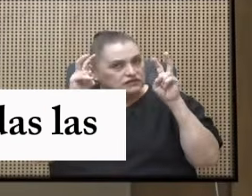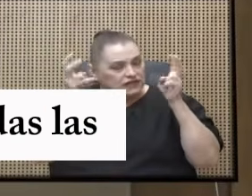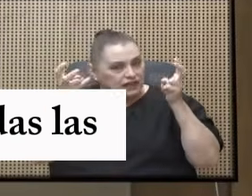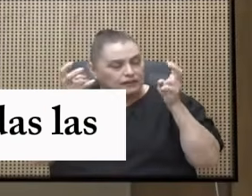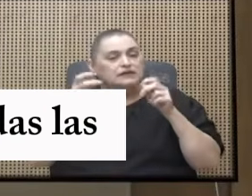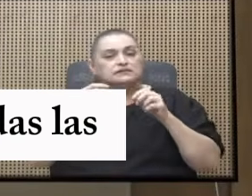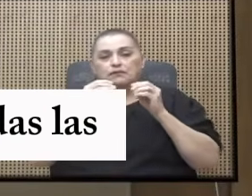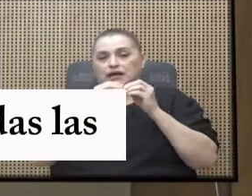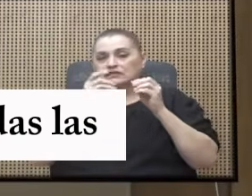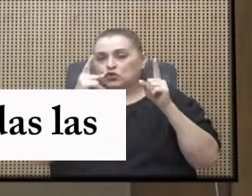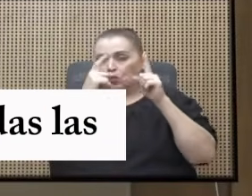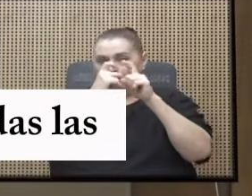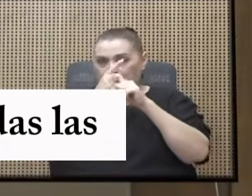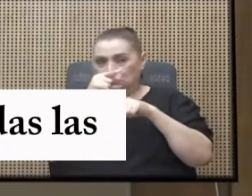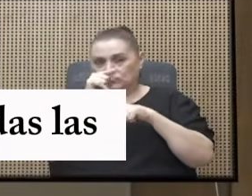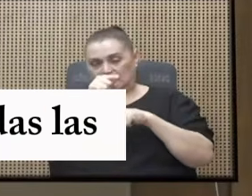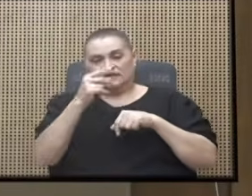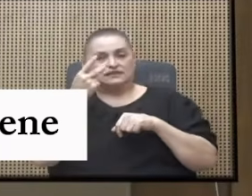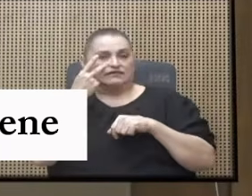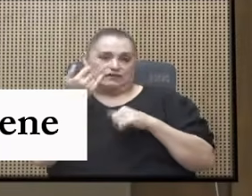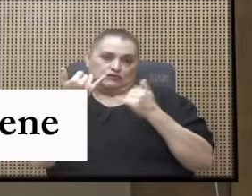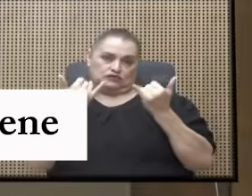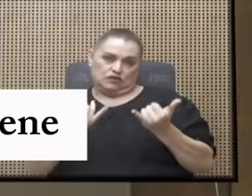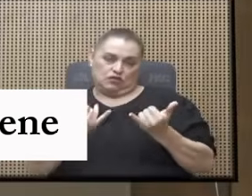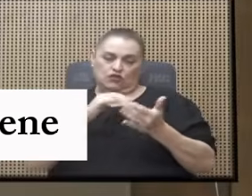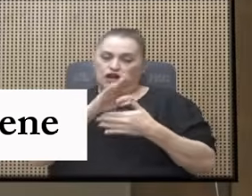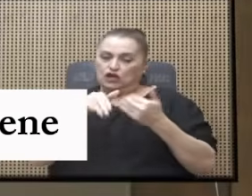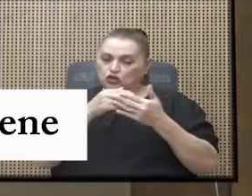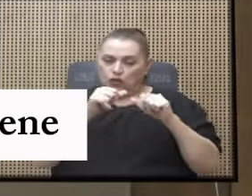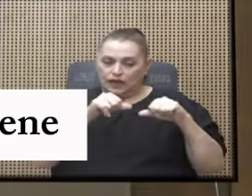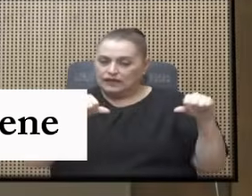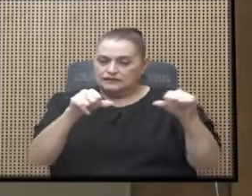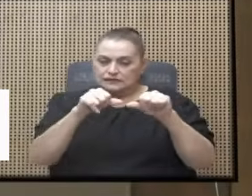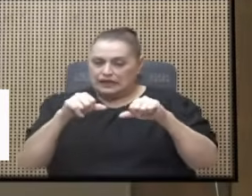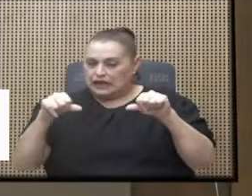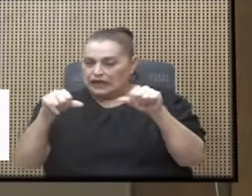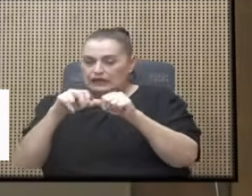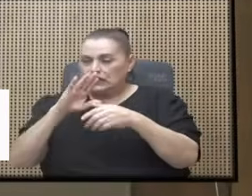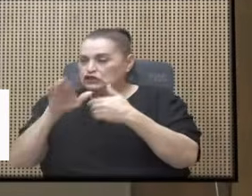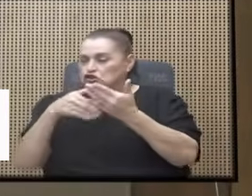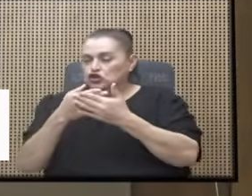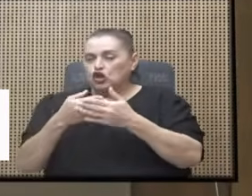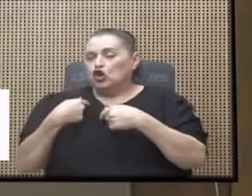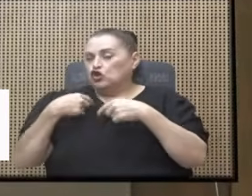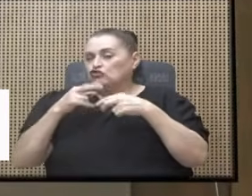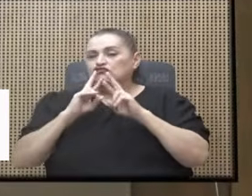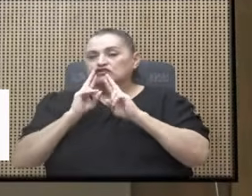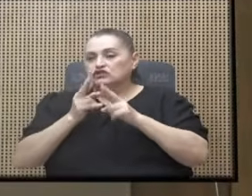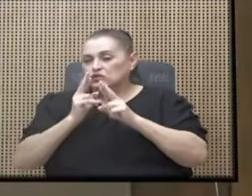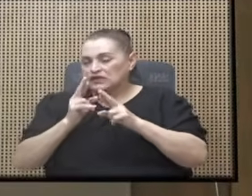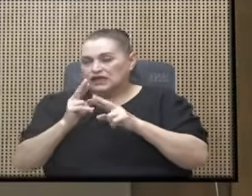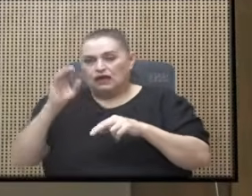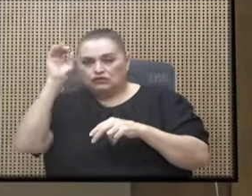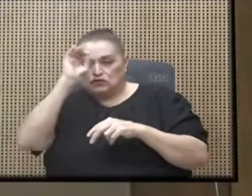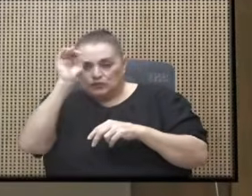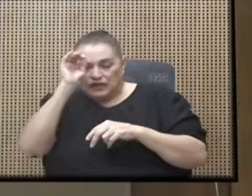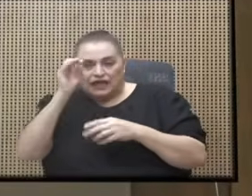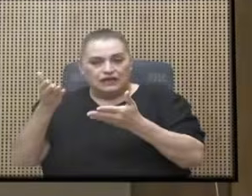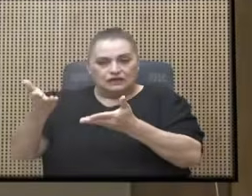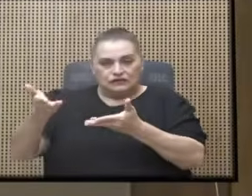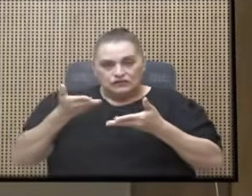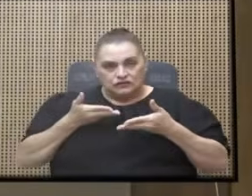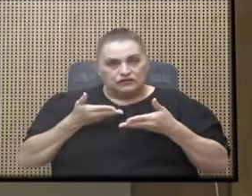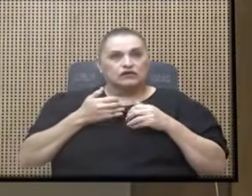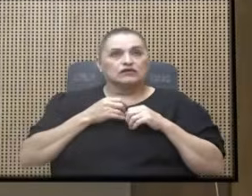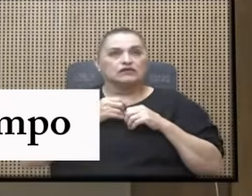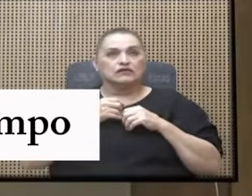complejos que este que estamos tratando aquí, por todas las aristas, por todas las implicaciones que tiene, por los distintos criterios recibidos. Y sin